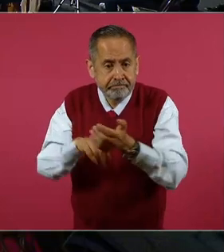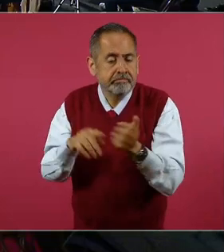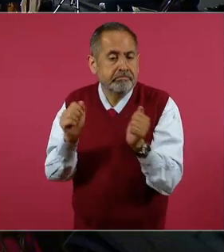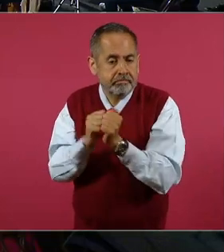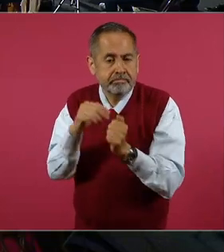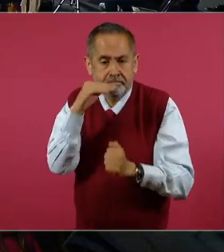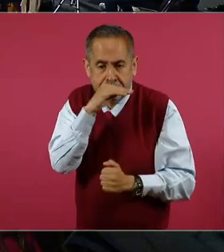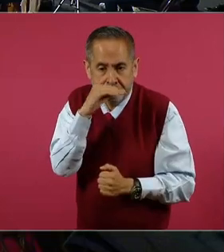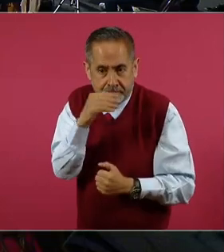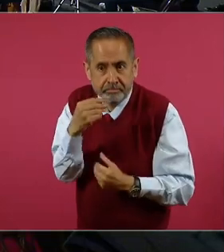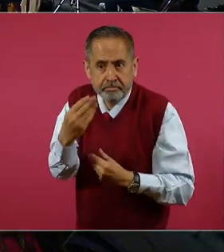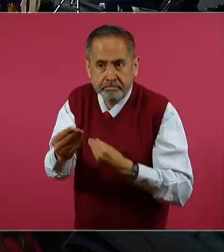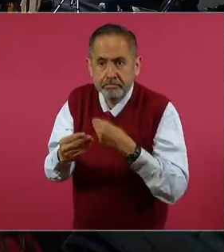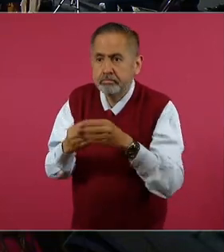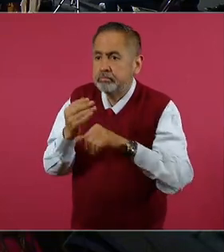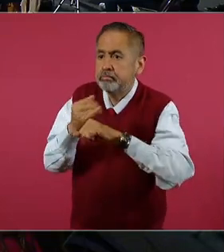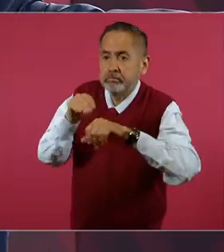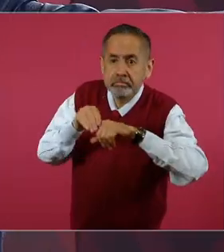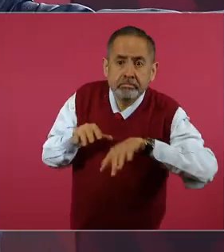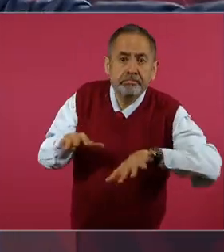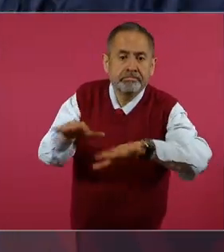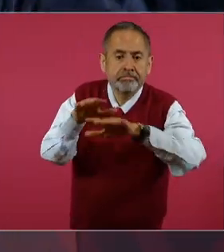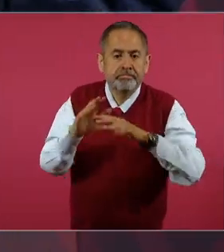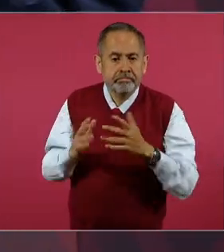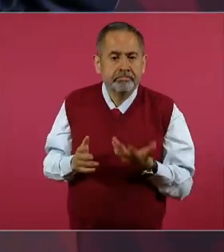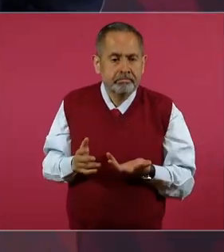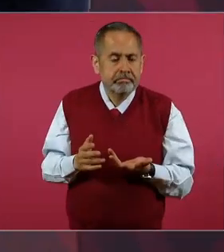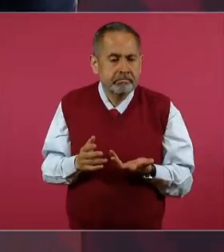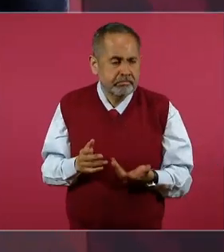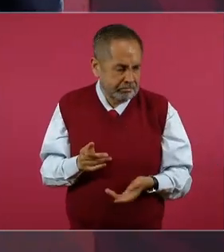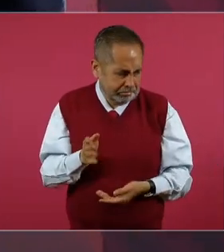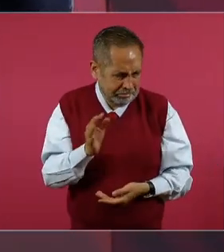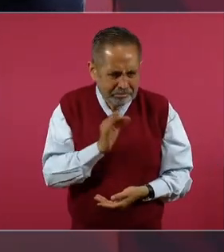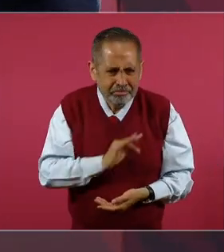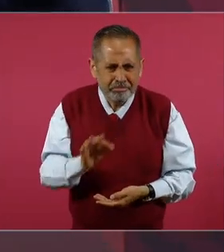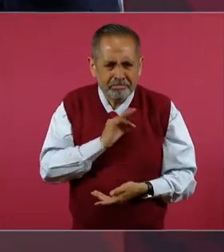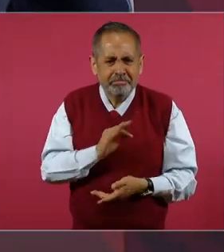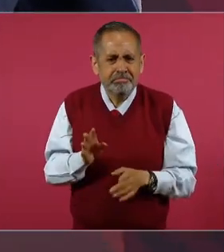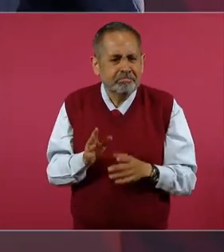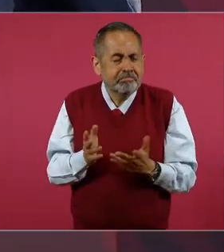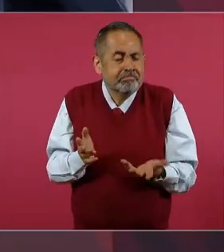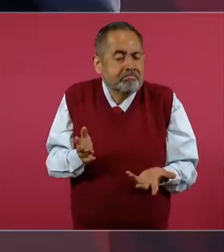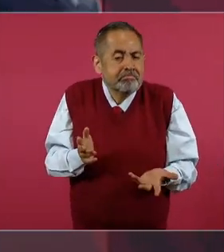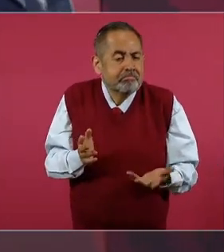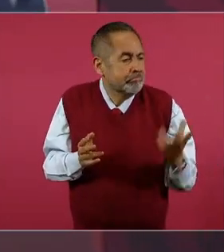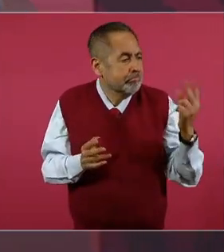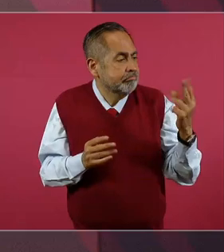gratuito, ¿sí?, bien se podría